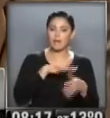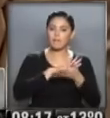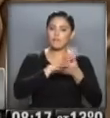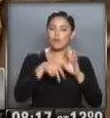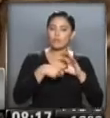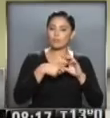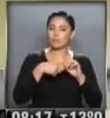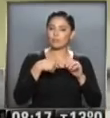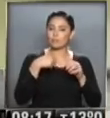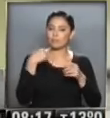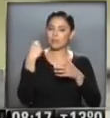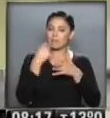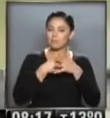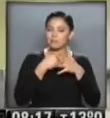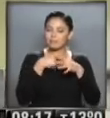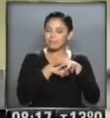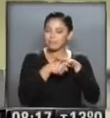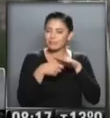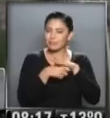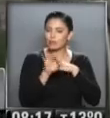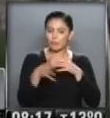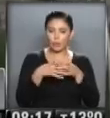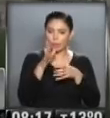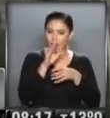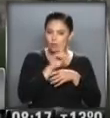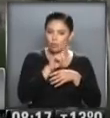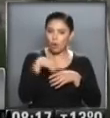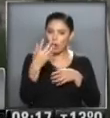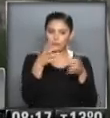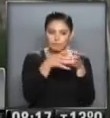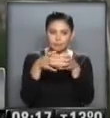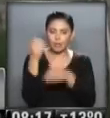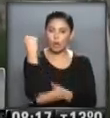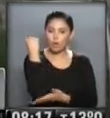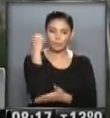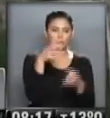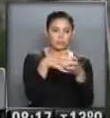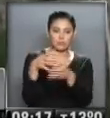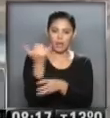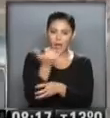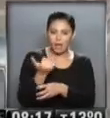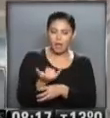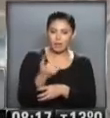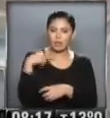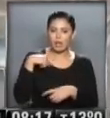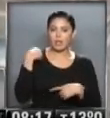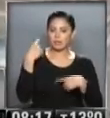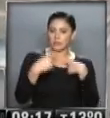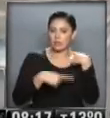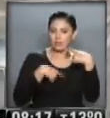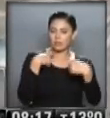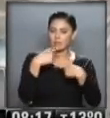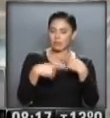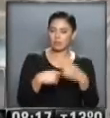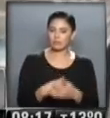existieron fueron prácticas que no solo son declarent de muchos grupos económicos y que lamentablemente siguen existiendo se siguen